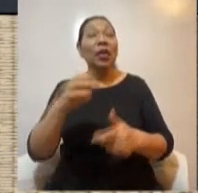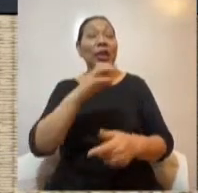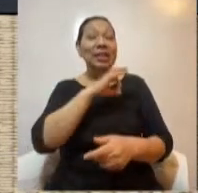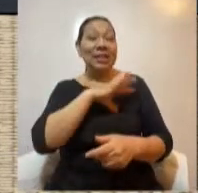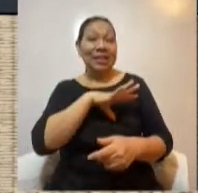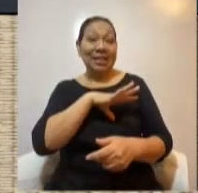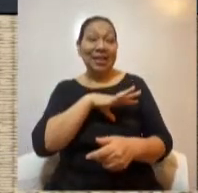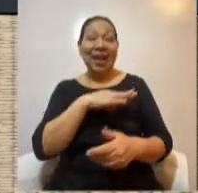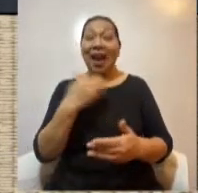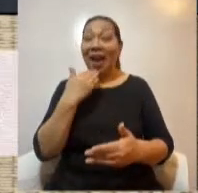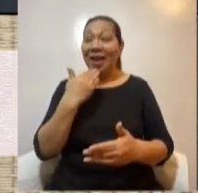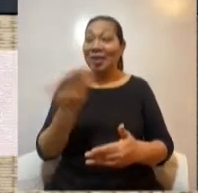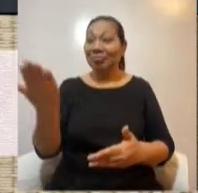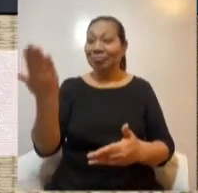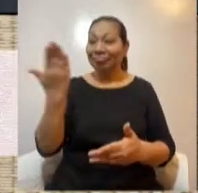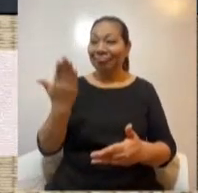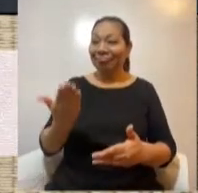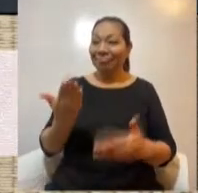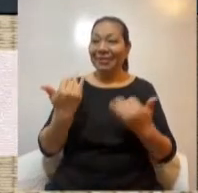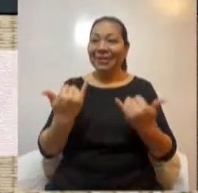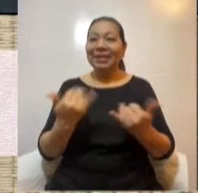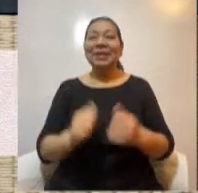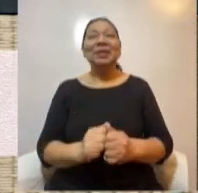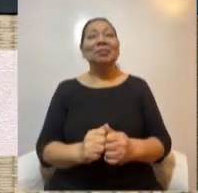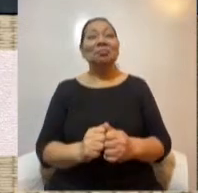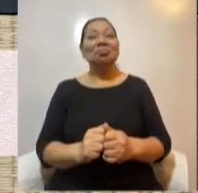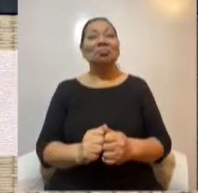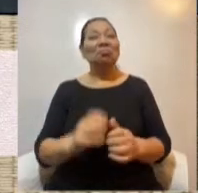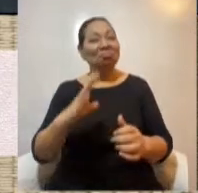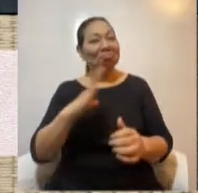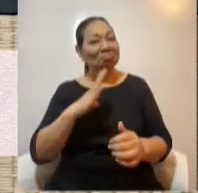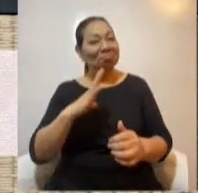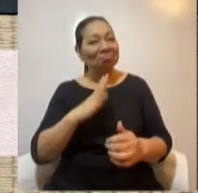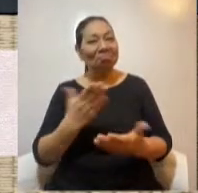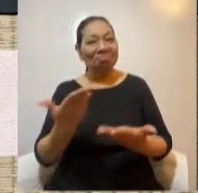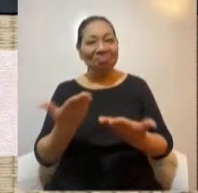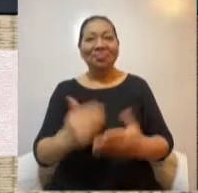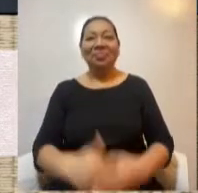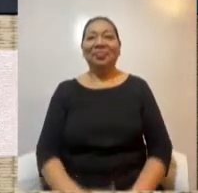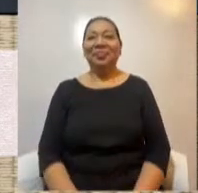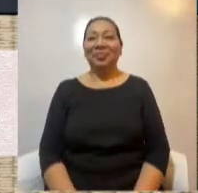de Chile, a quien le agradezco mucho su presencia y le doy una cordial bienvenida.